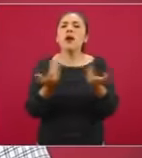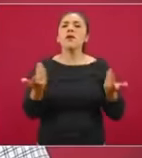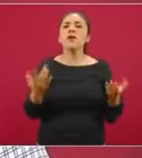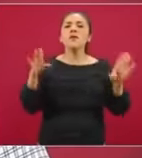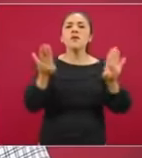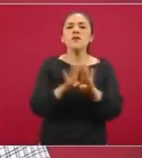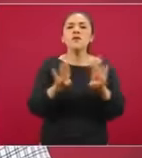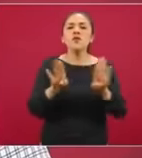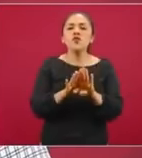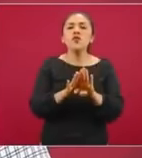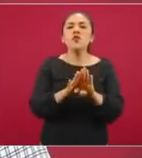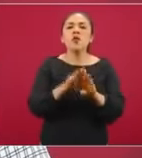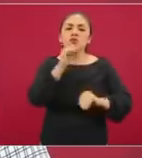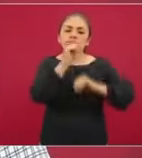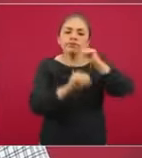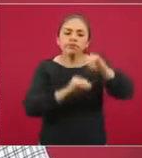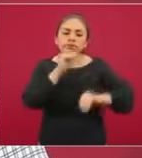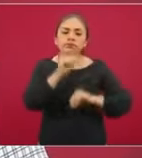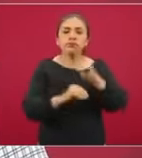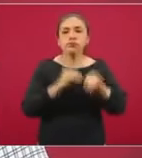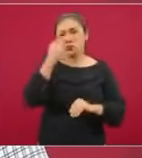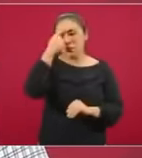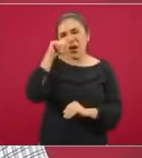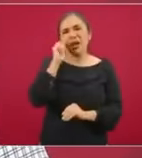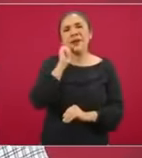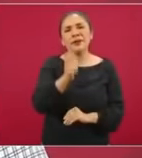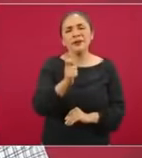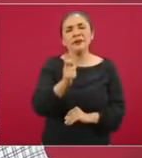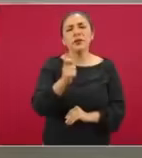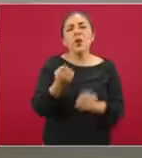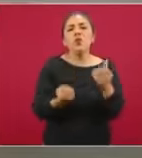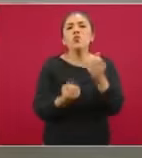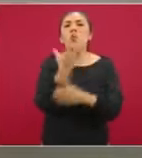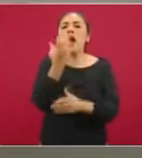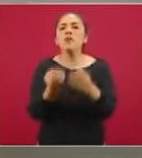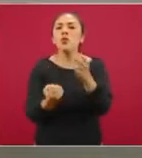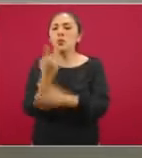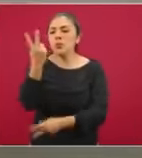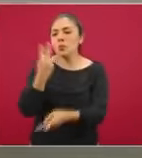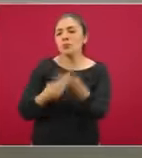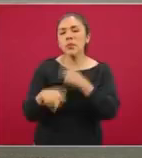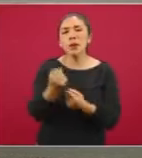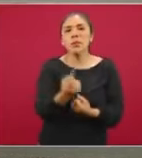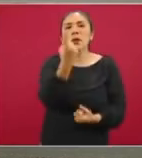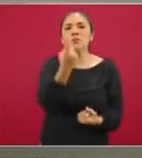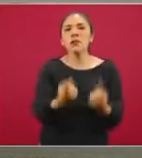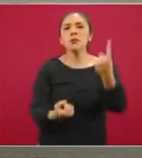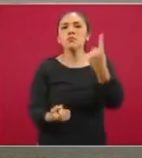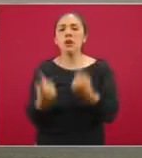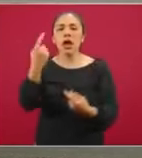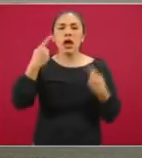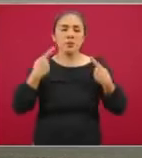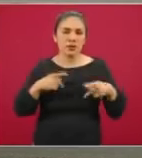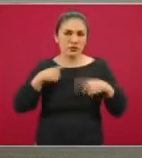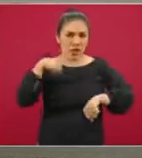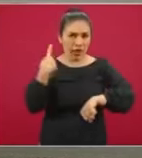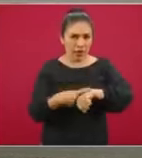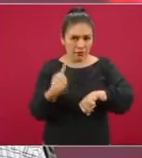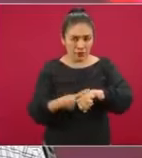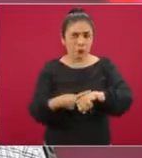manera como se realiza el abordaje de lo que son brotes, un poco en el contexto general, pero lógicamente